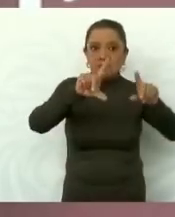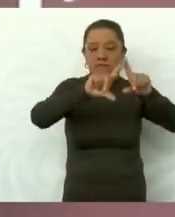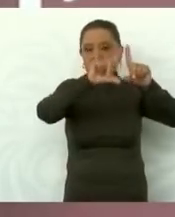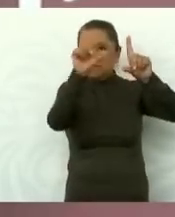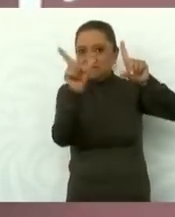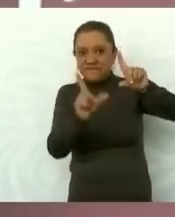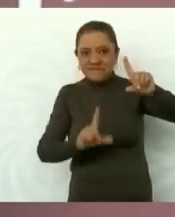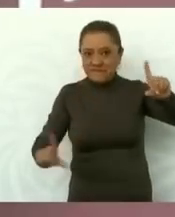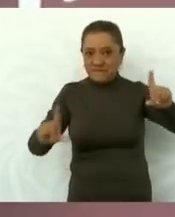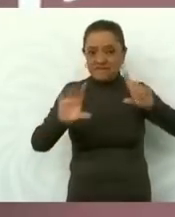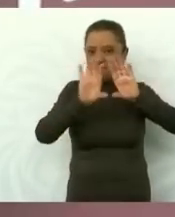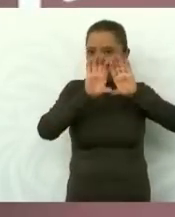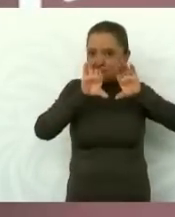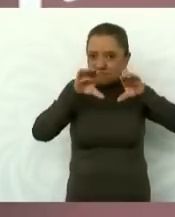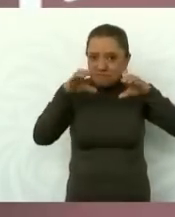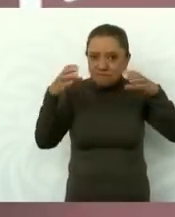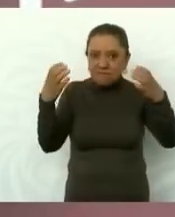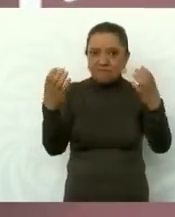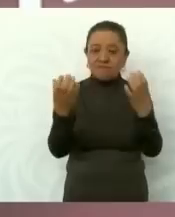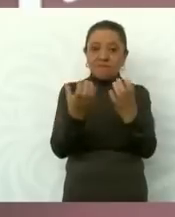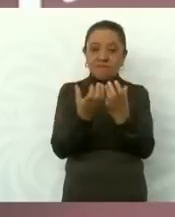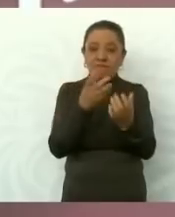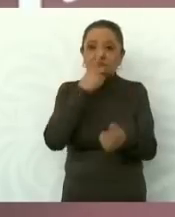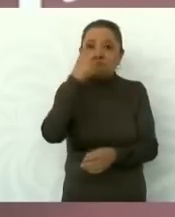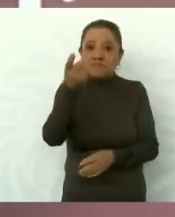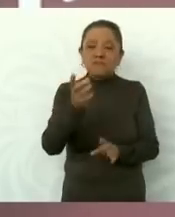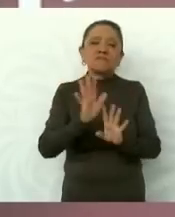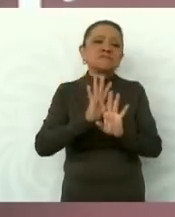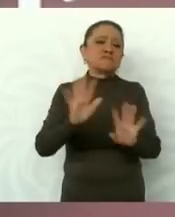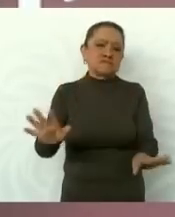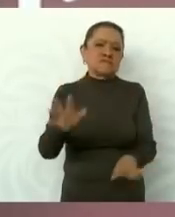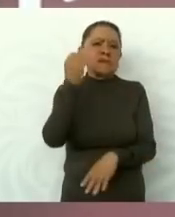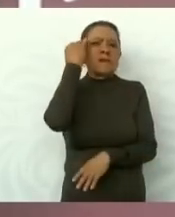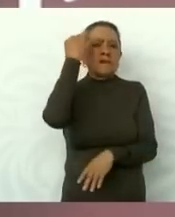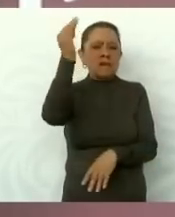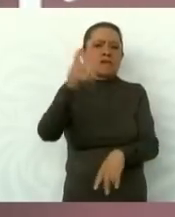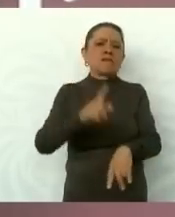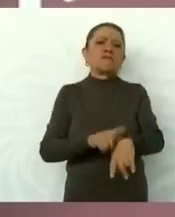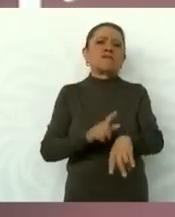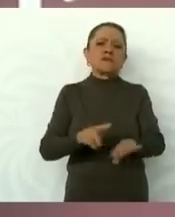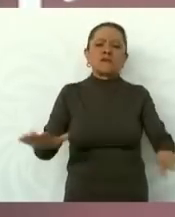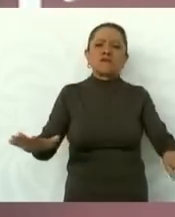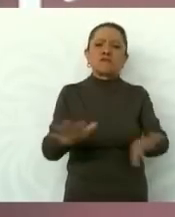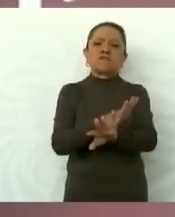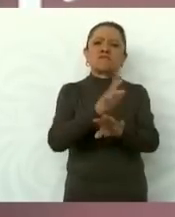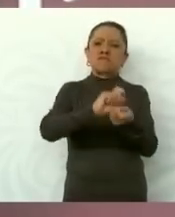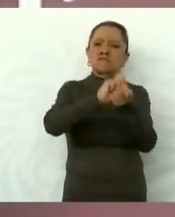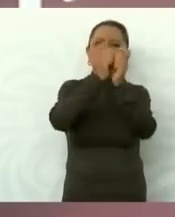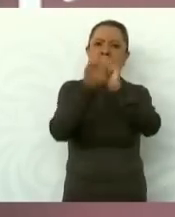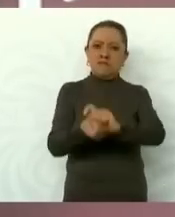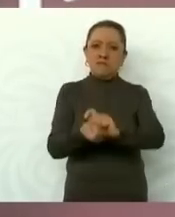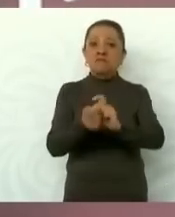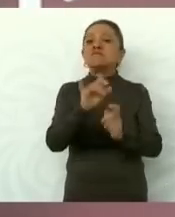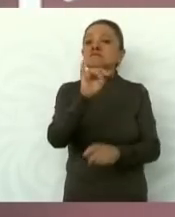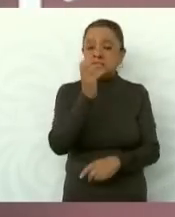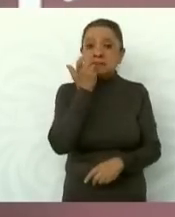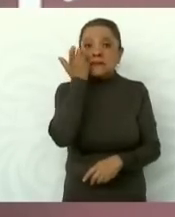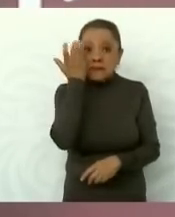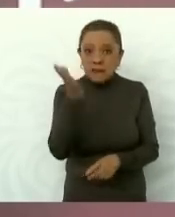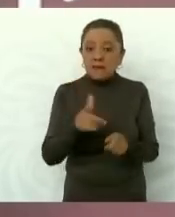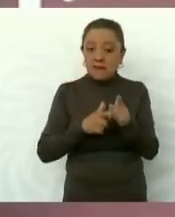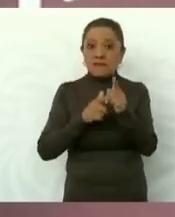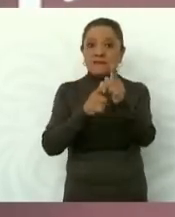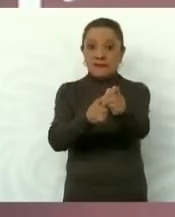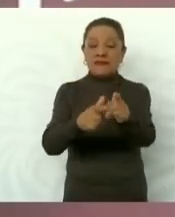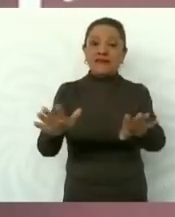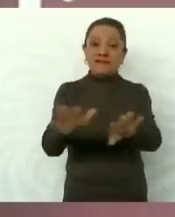planeta. Dijo: es tiempo de transformación, queremos que siga la transformación de la vida pública.